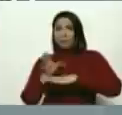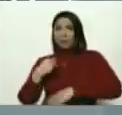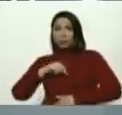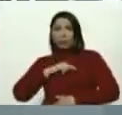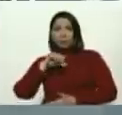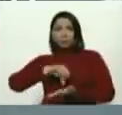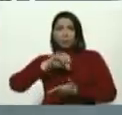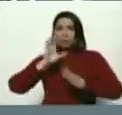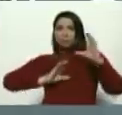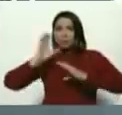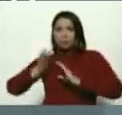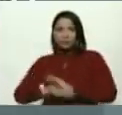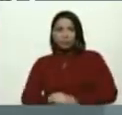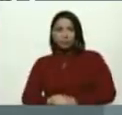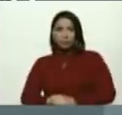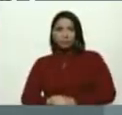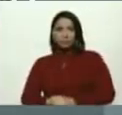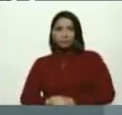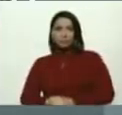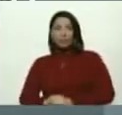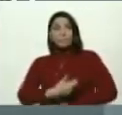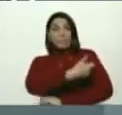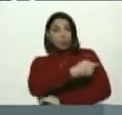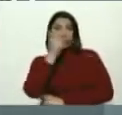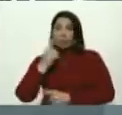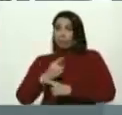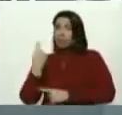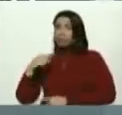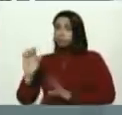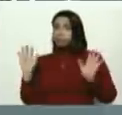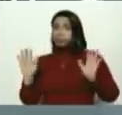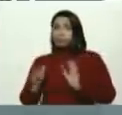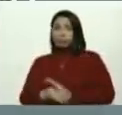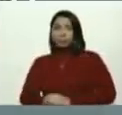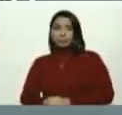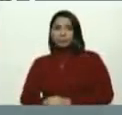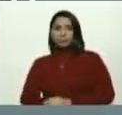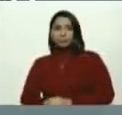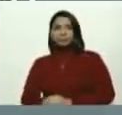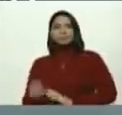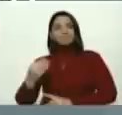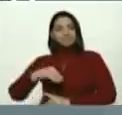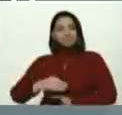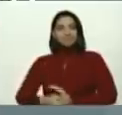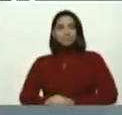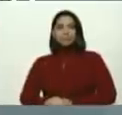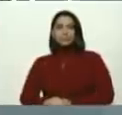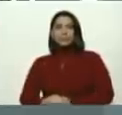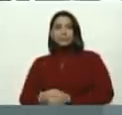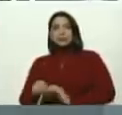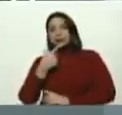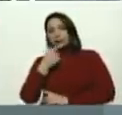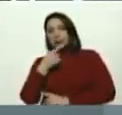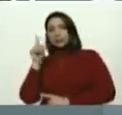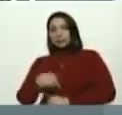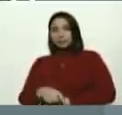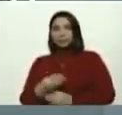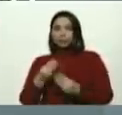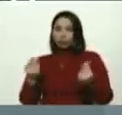centro científico, la vacuna y además los tratamientos.